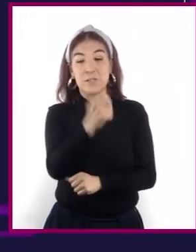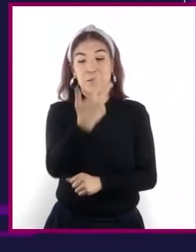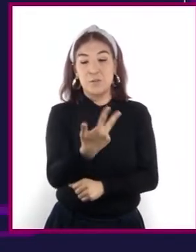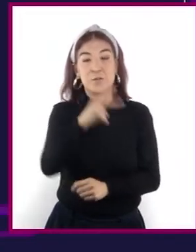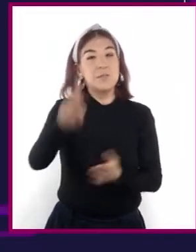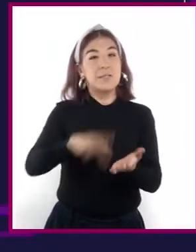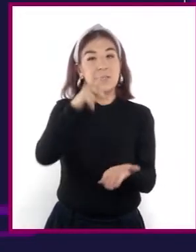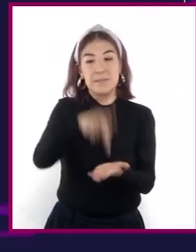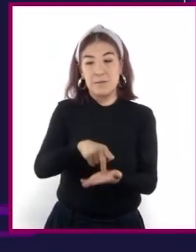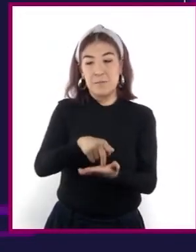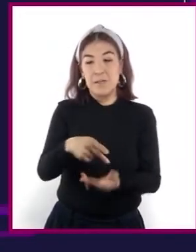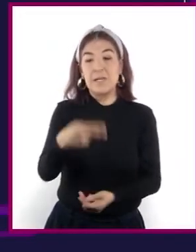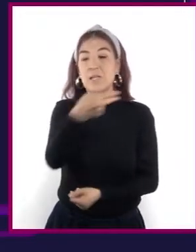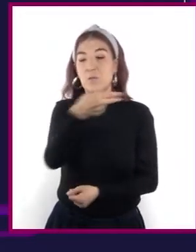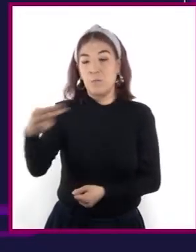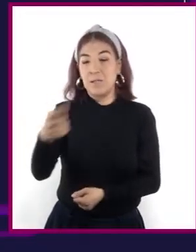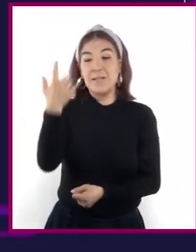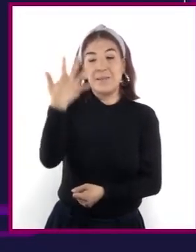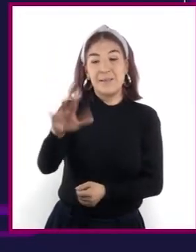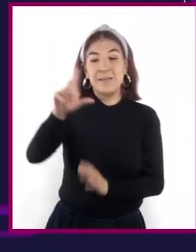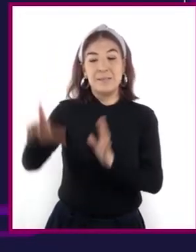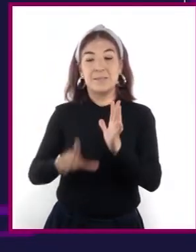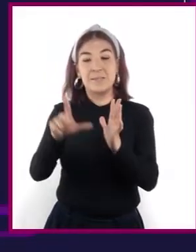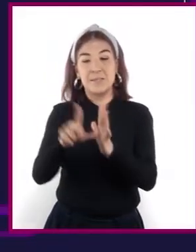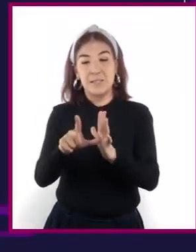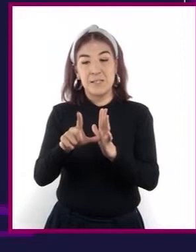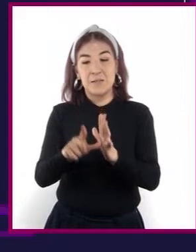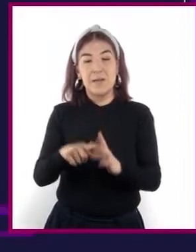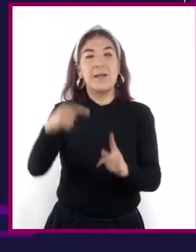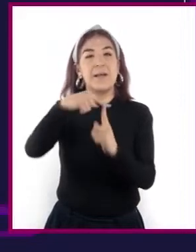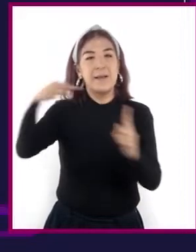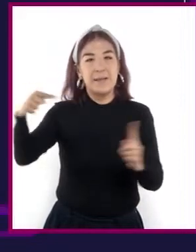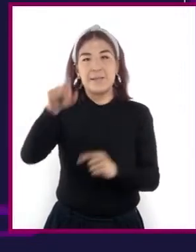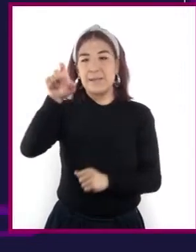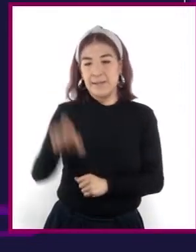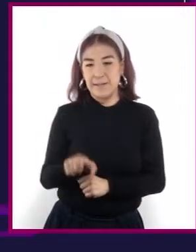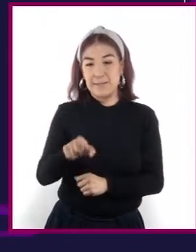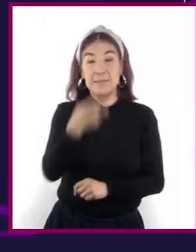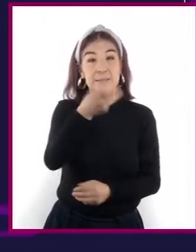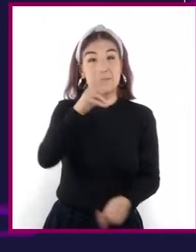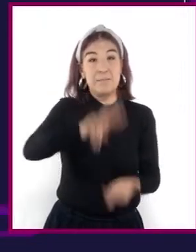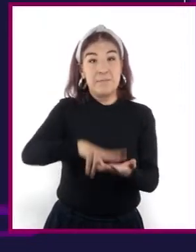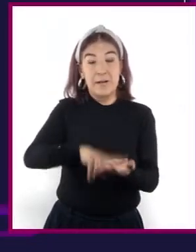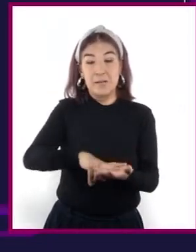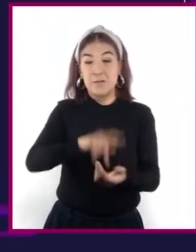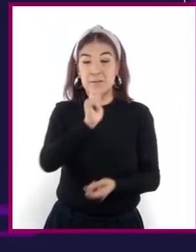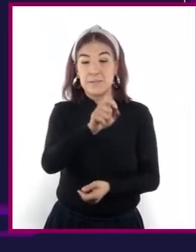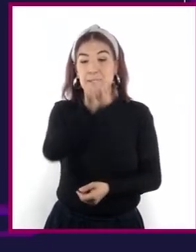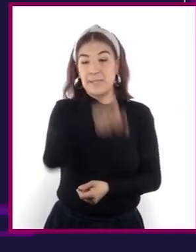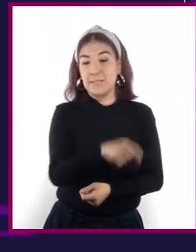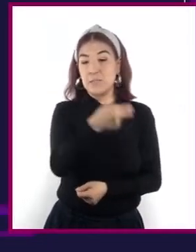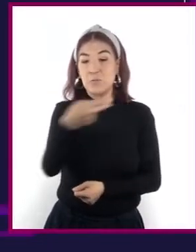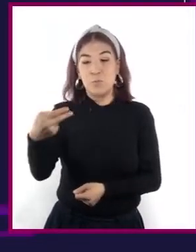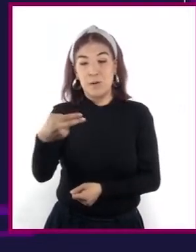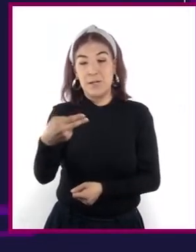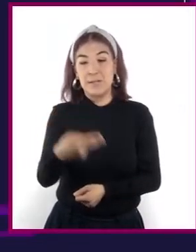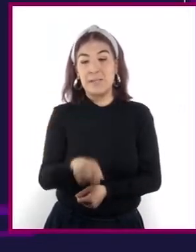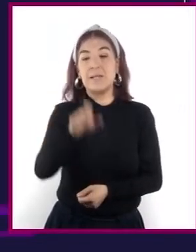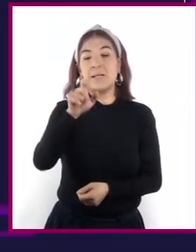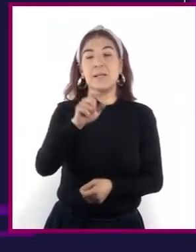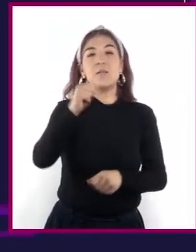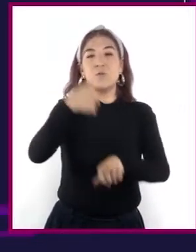168 kilómetros es igual a 10 litros entre X. Por lo tanto, X es igual